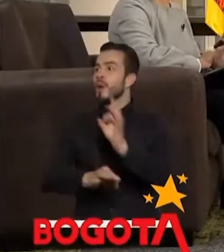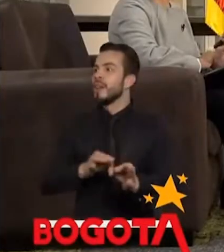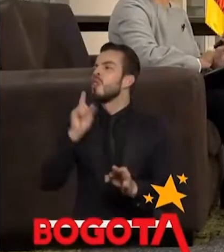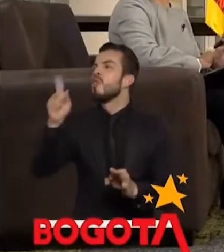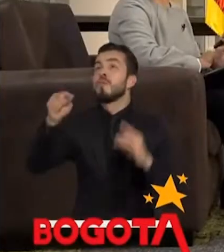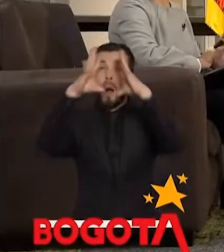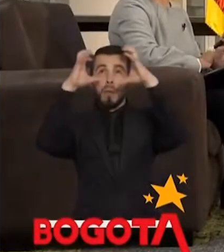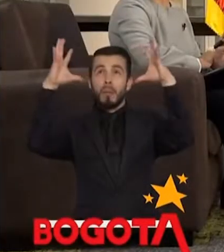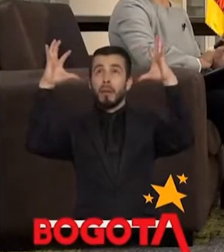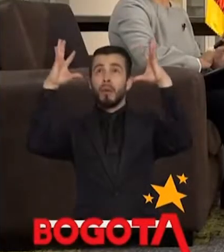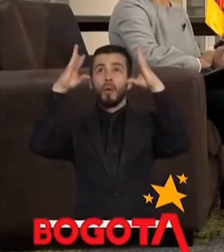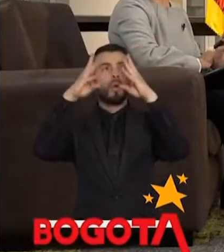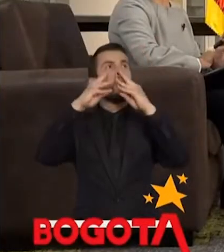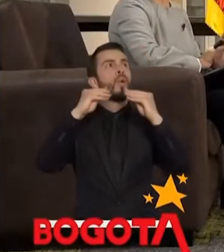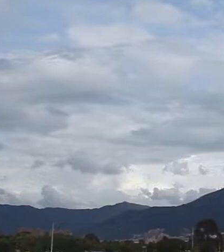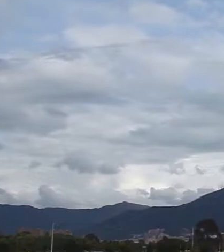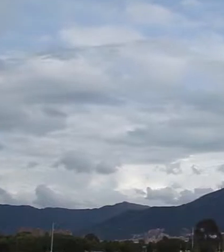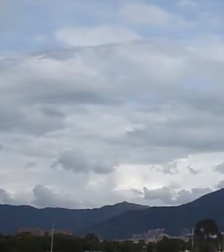reduciendo la morbimortalidad.